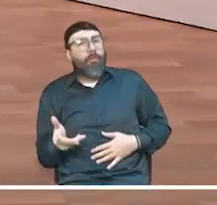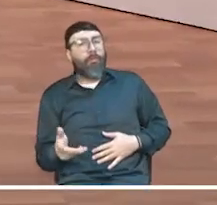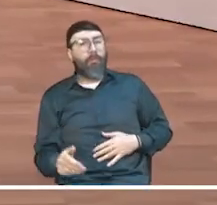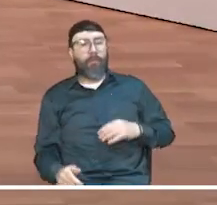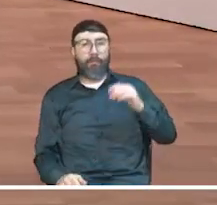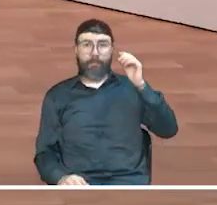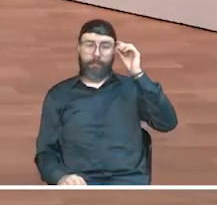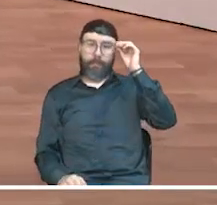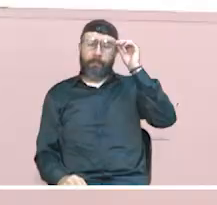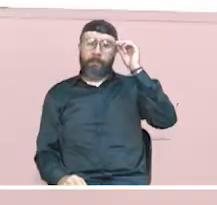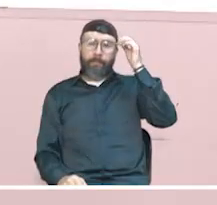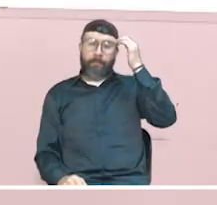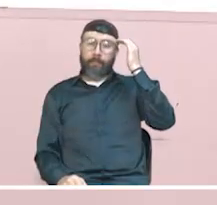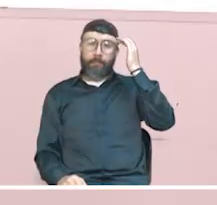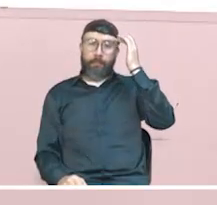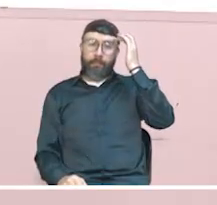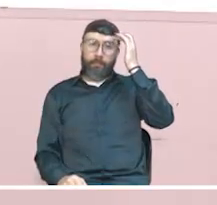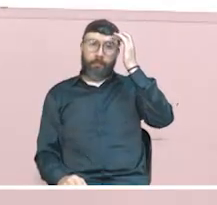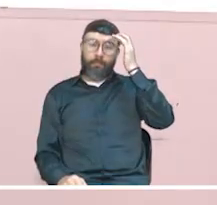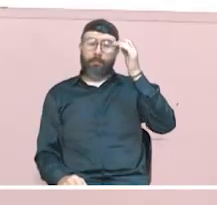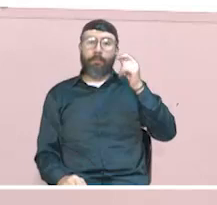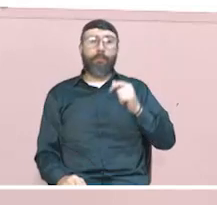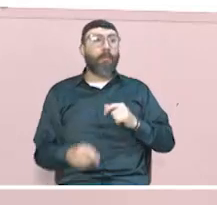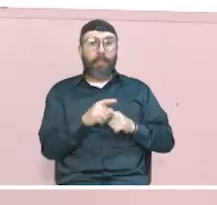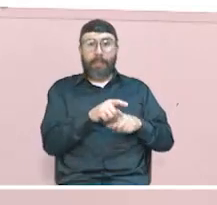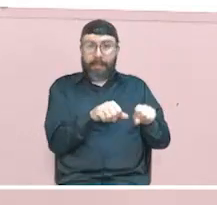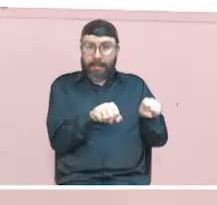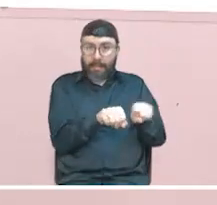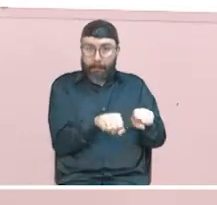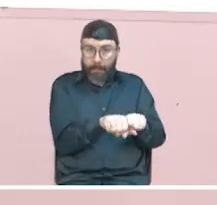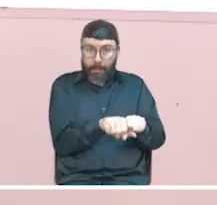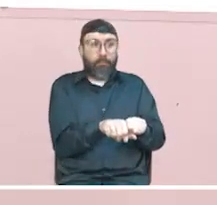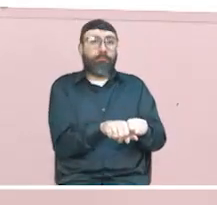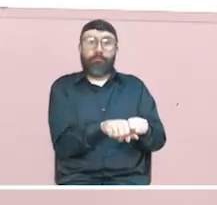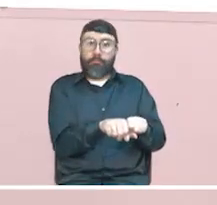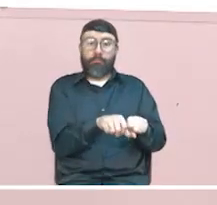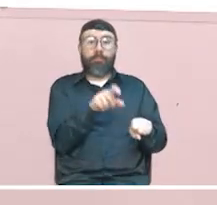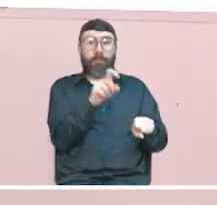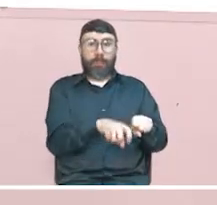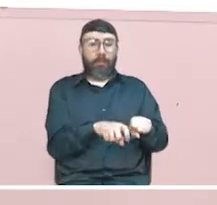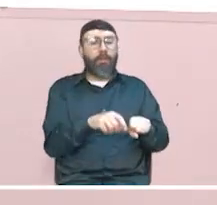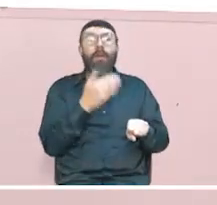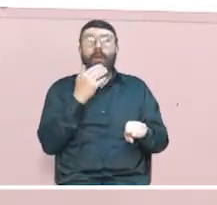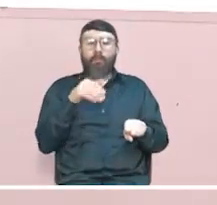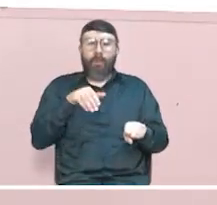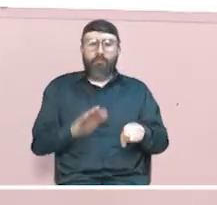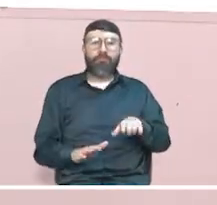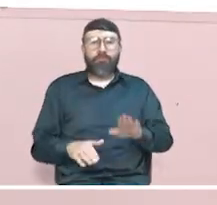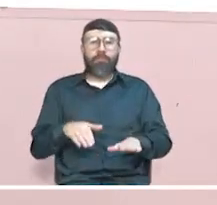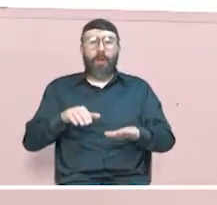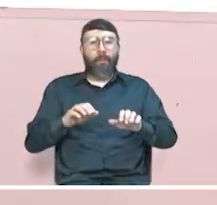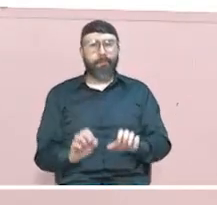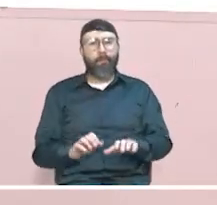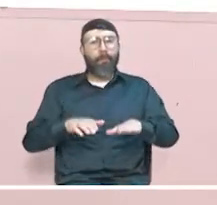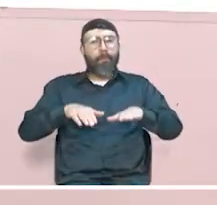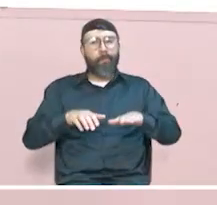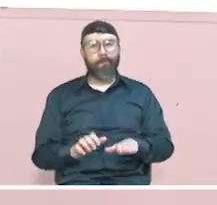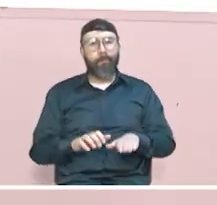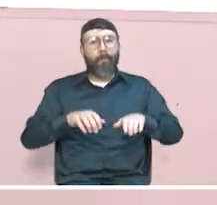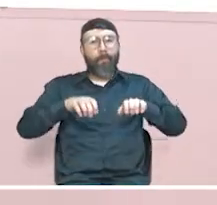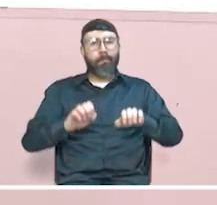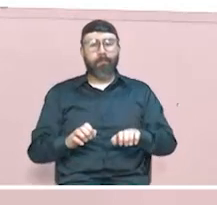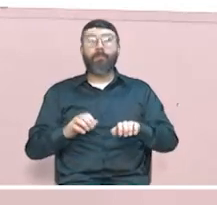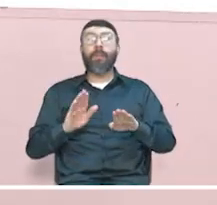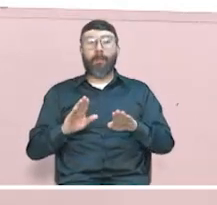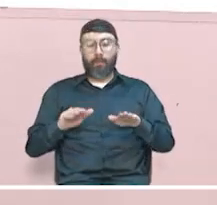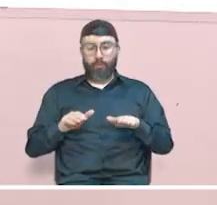A grandes rasgos, el calzado debe generar buena absorción del impacto, tener cierta caída hacia adelante,